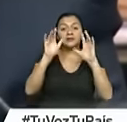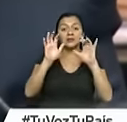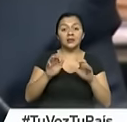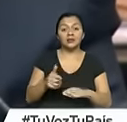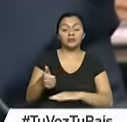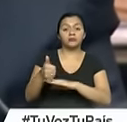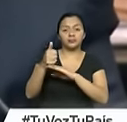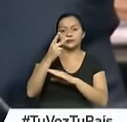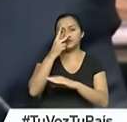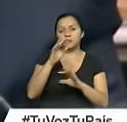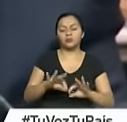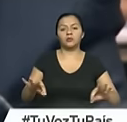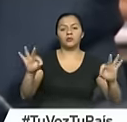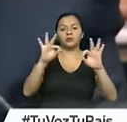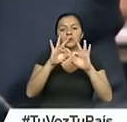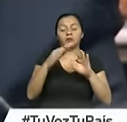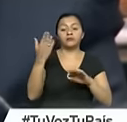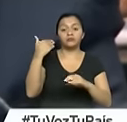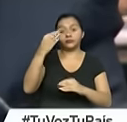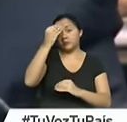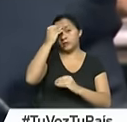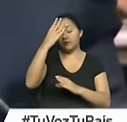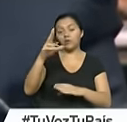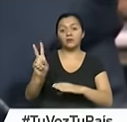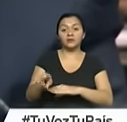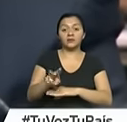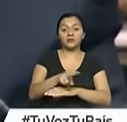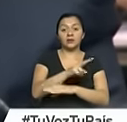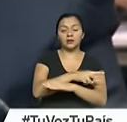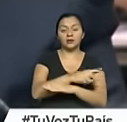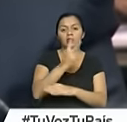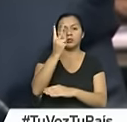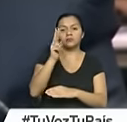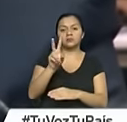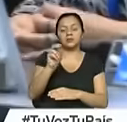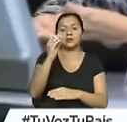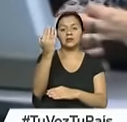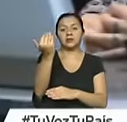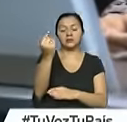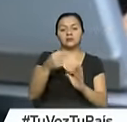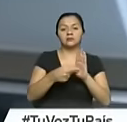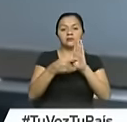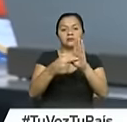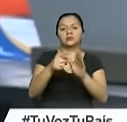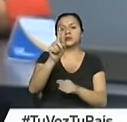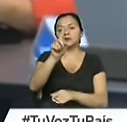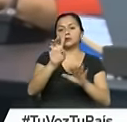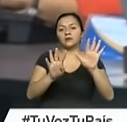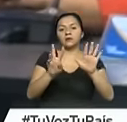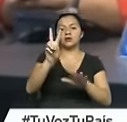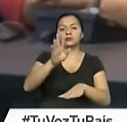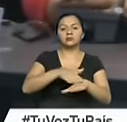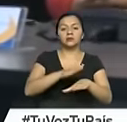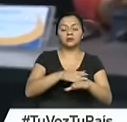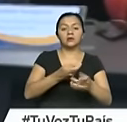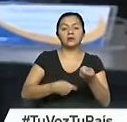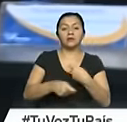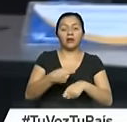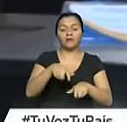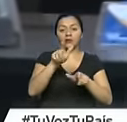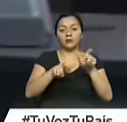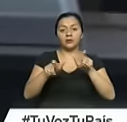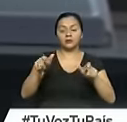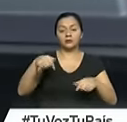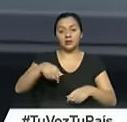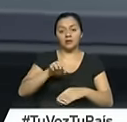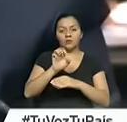Estado destacó que, de acuerdo al último informe de la Fiscalía, en 2015 se presentaron 192 casos de trata de personas en